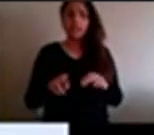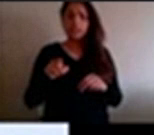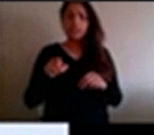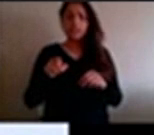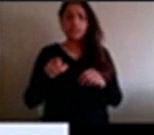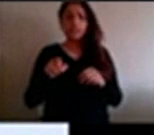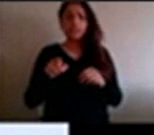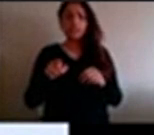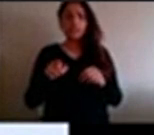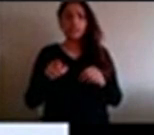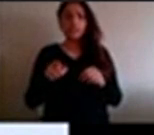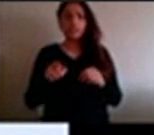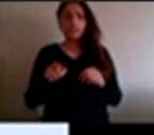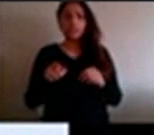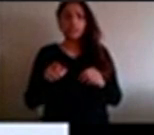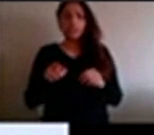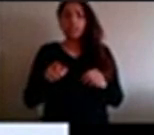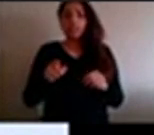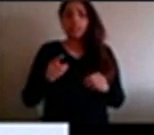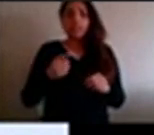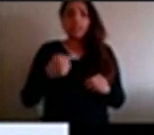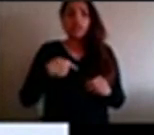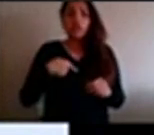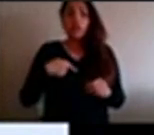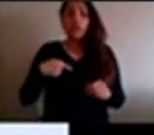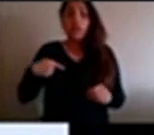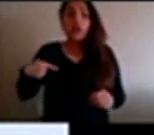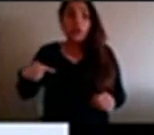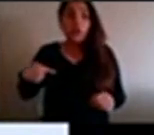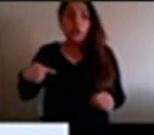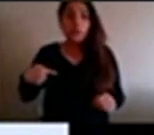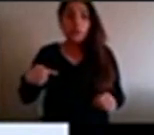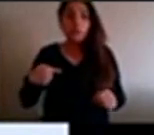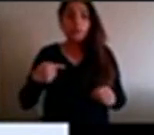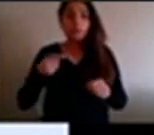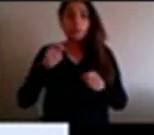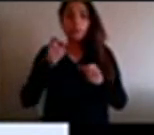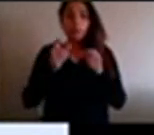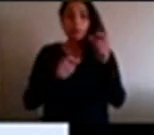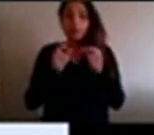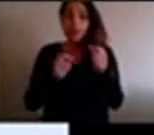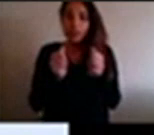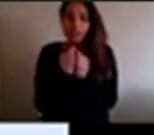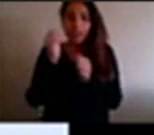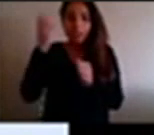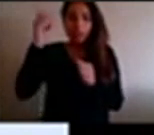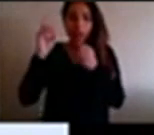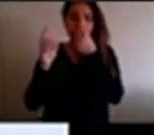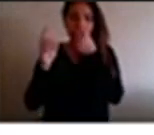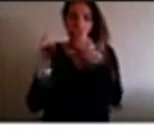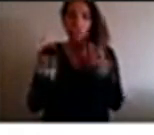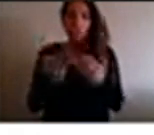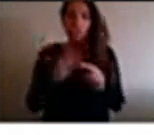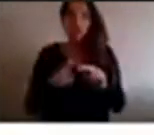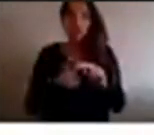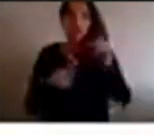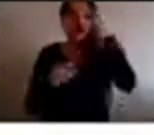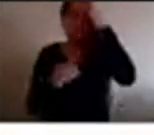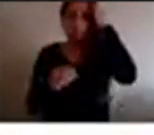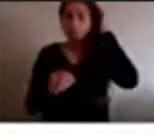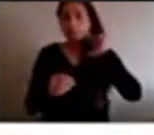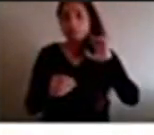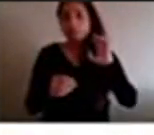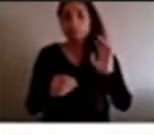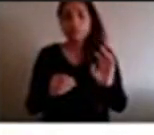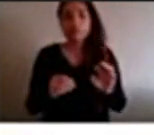en nómina o de nombramiento que tienen las entidades del Estado en Colombia. Esto es escalafonados en carrera, hay un